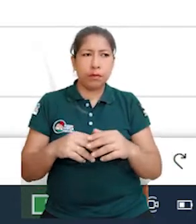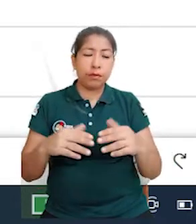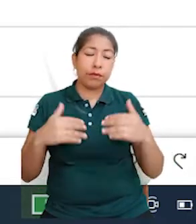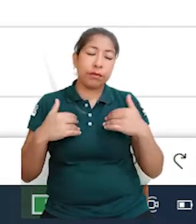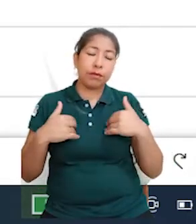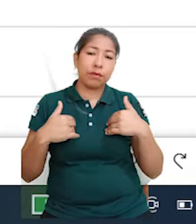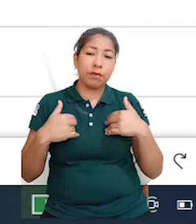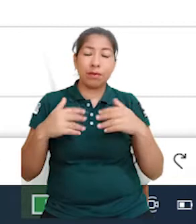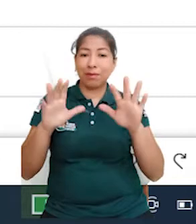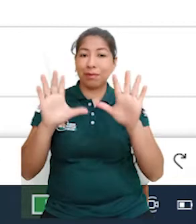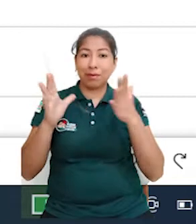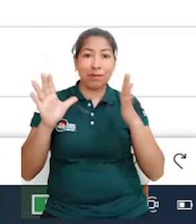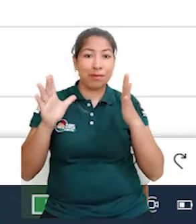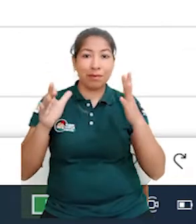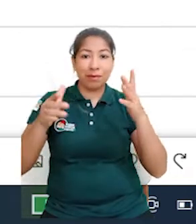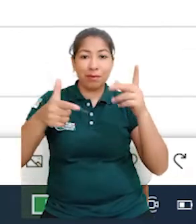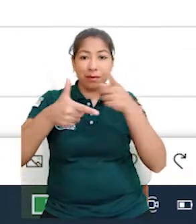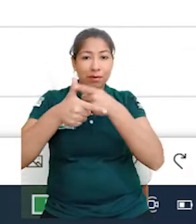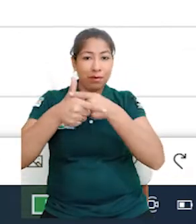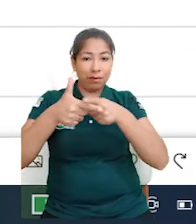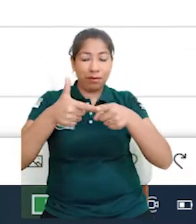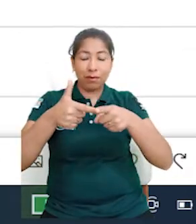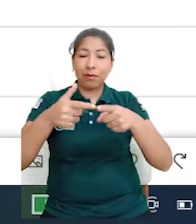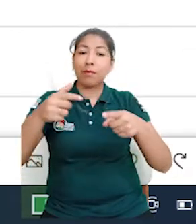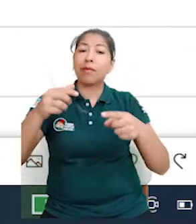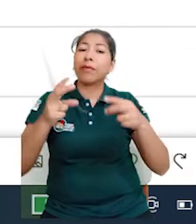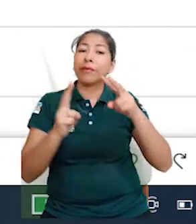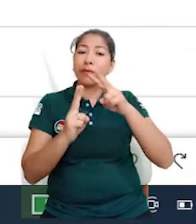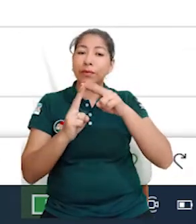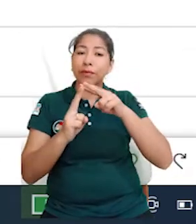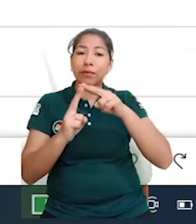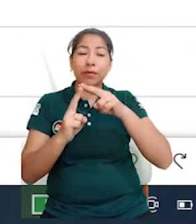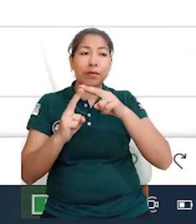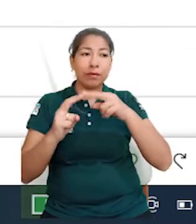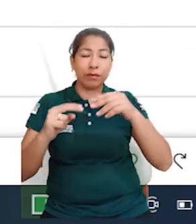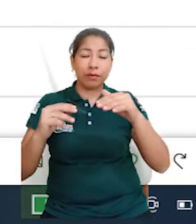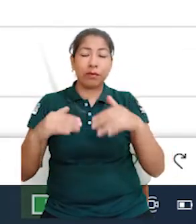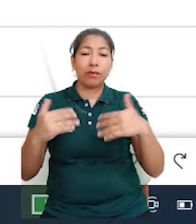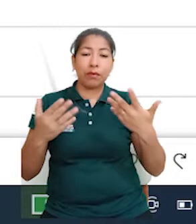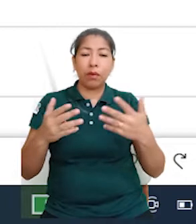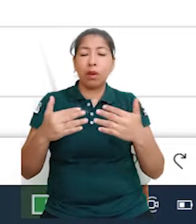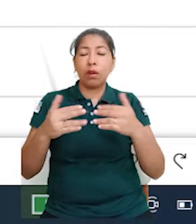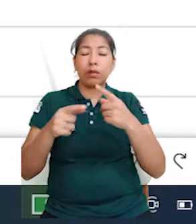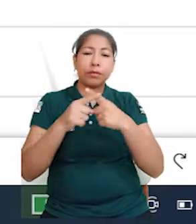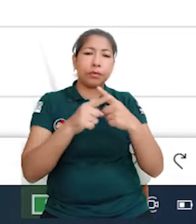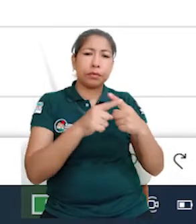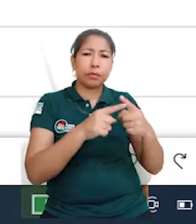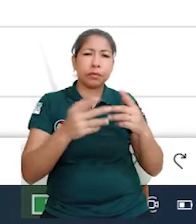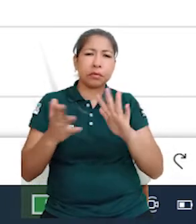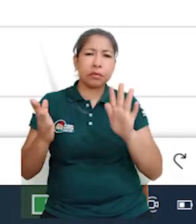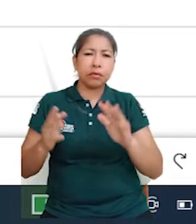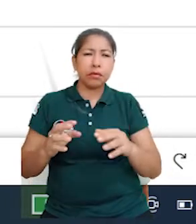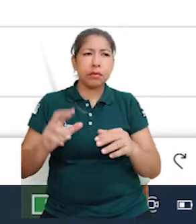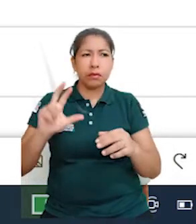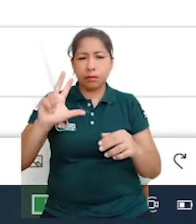ahí sin denominadores la ecuación. Vamos a multiplicar la cantidad pendiente. Tendremos 3x